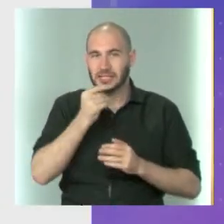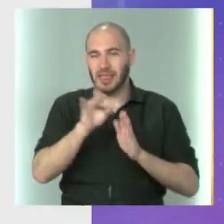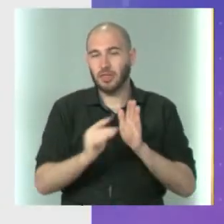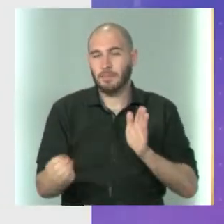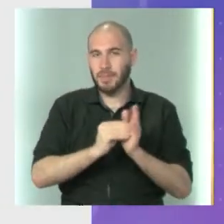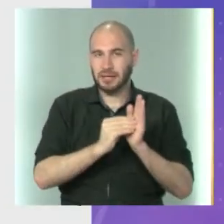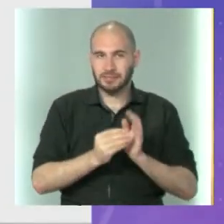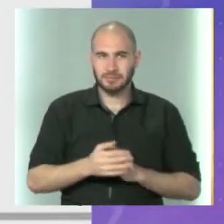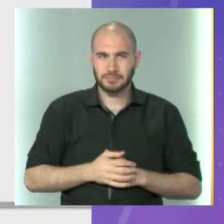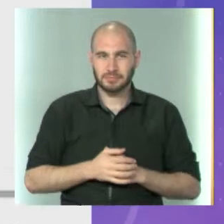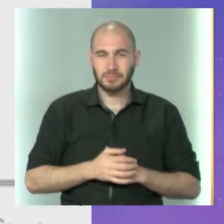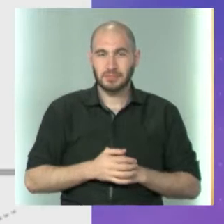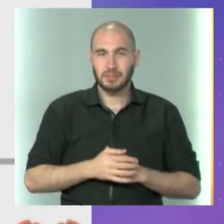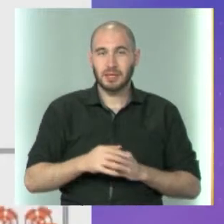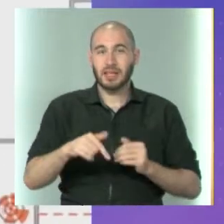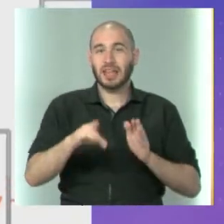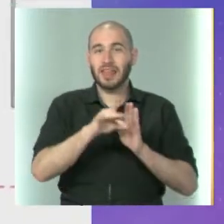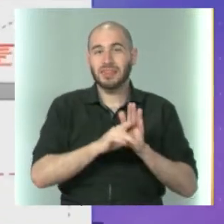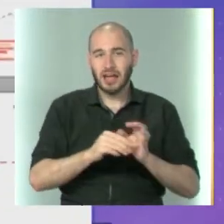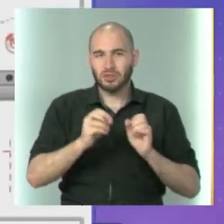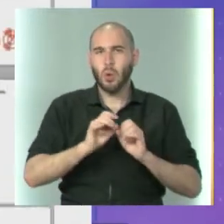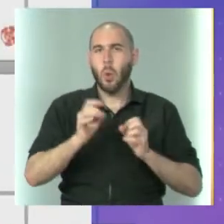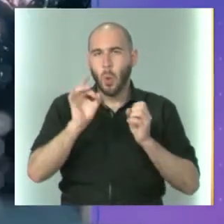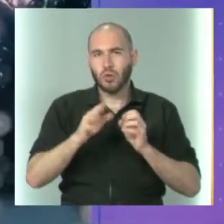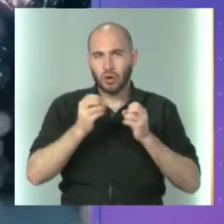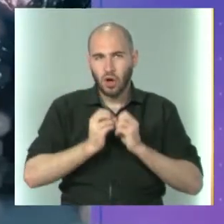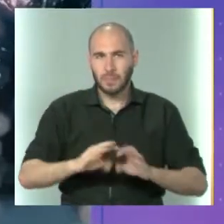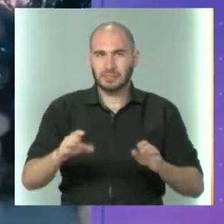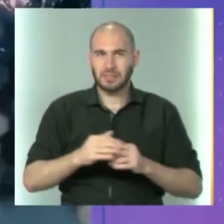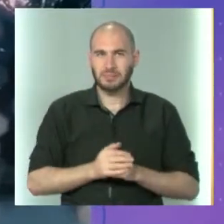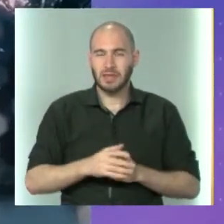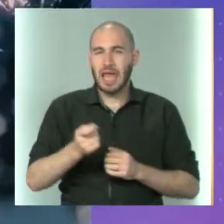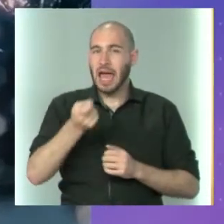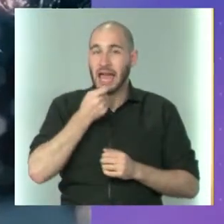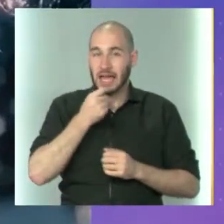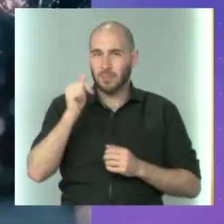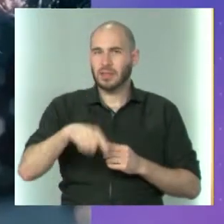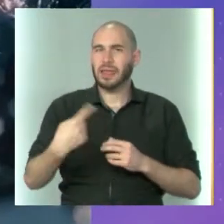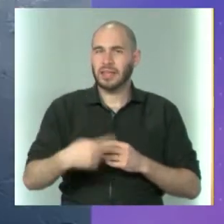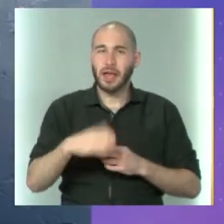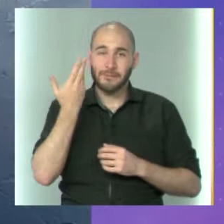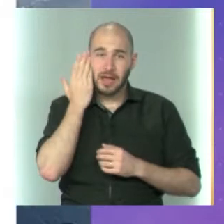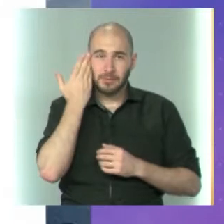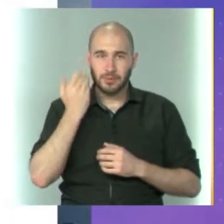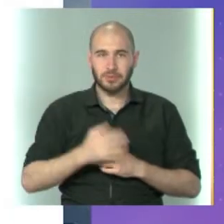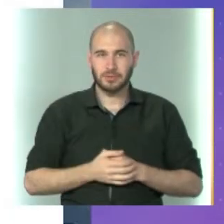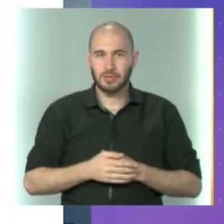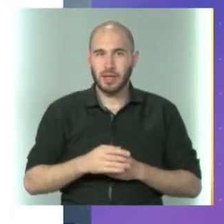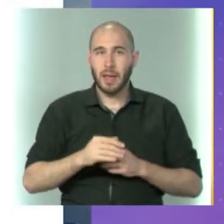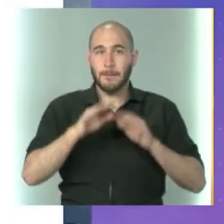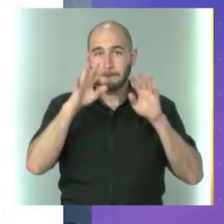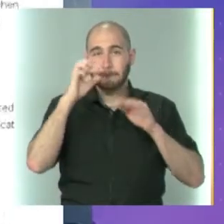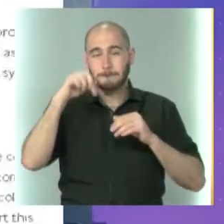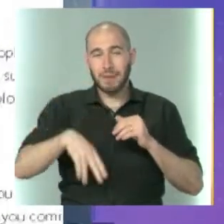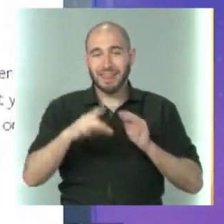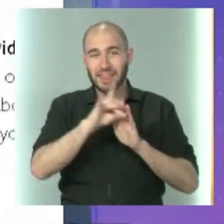La revolución de la datificación solo acaba de empezar. El ejemplo obligatorio de esto es Facebook. Según su propia